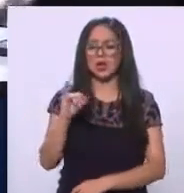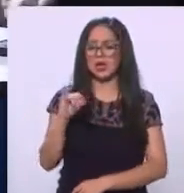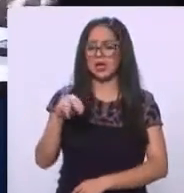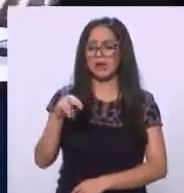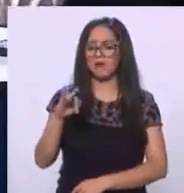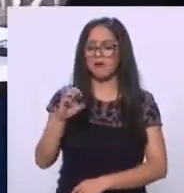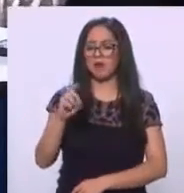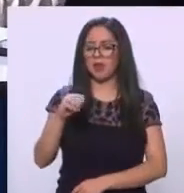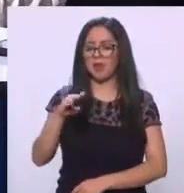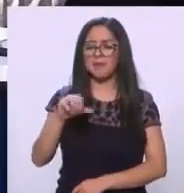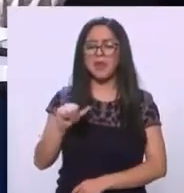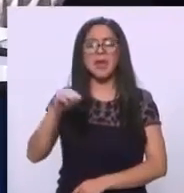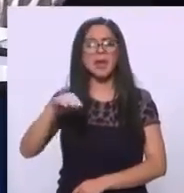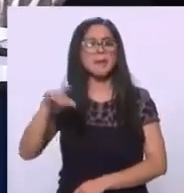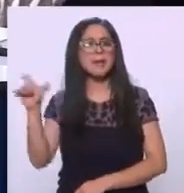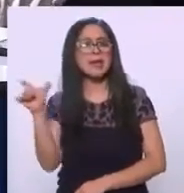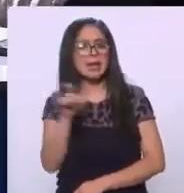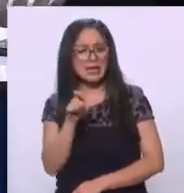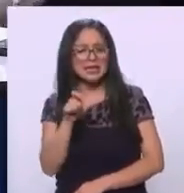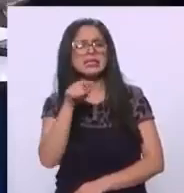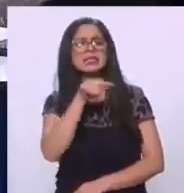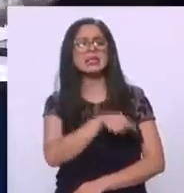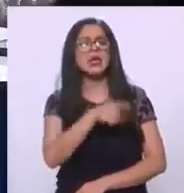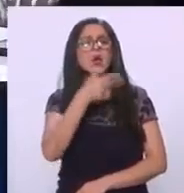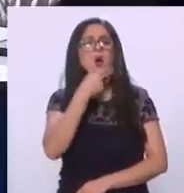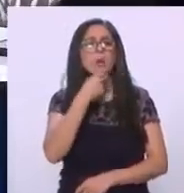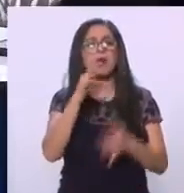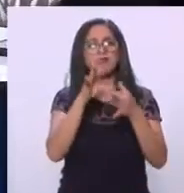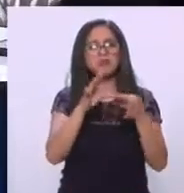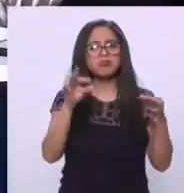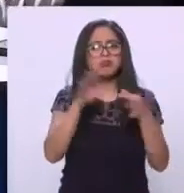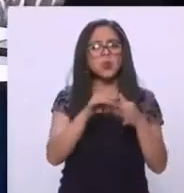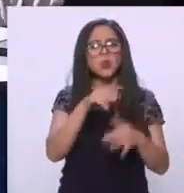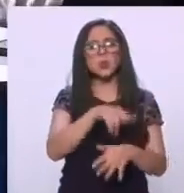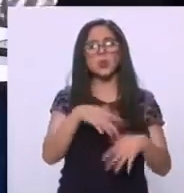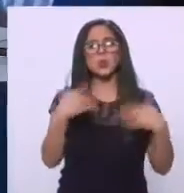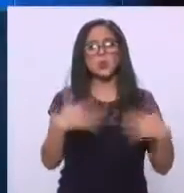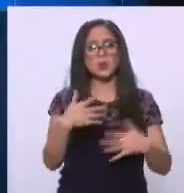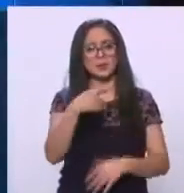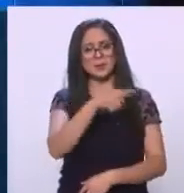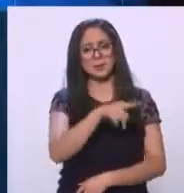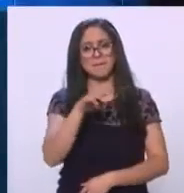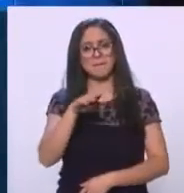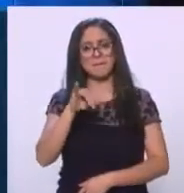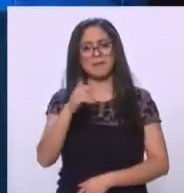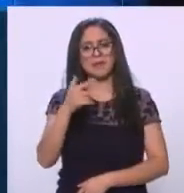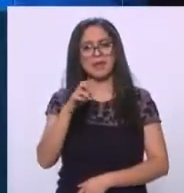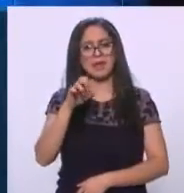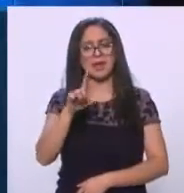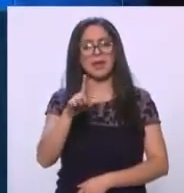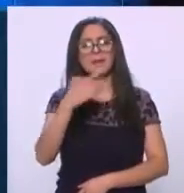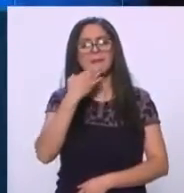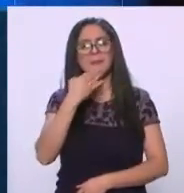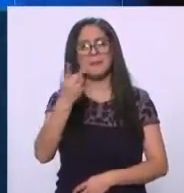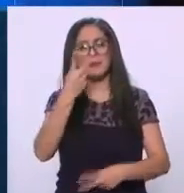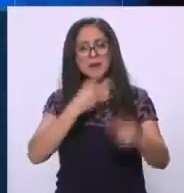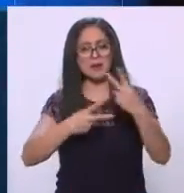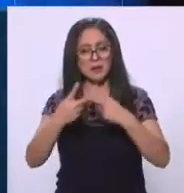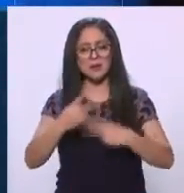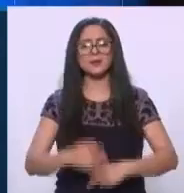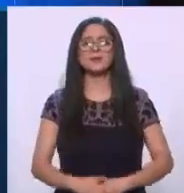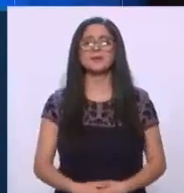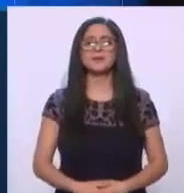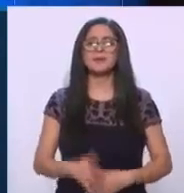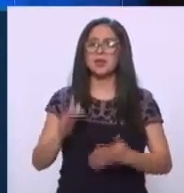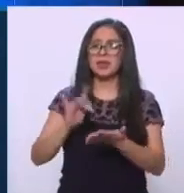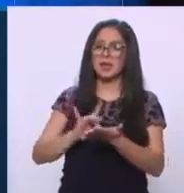también conductor de uno de los espacios de este gran proyecto. Bienvenido, Miguel. Azul, gracias. Buenas noches, Juan. Buenas noches, gracias